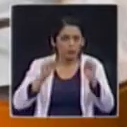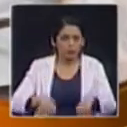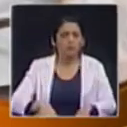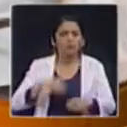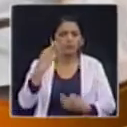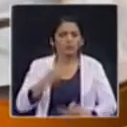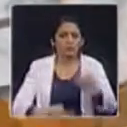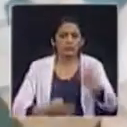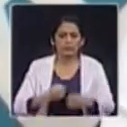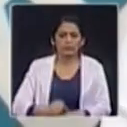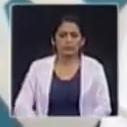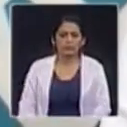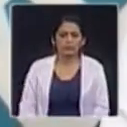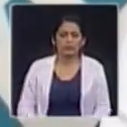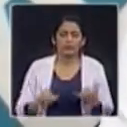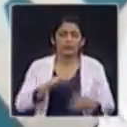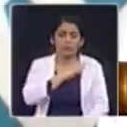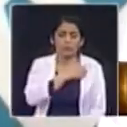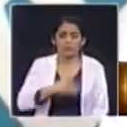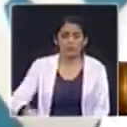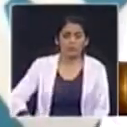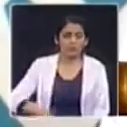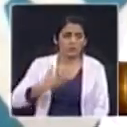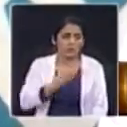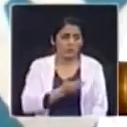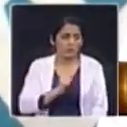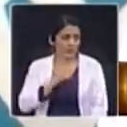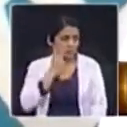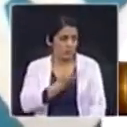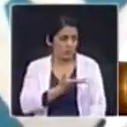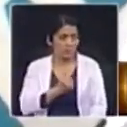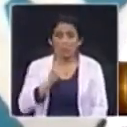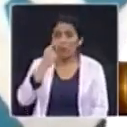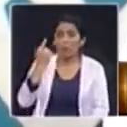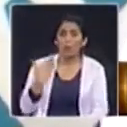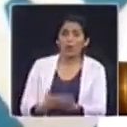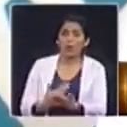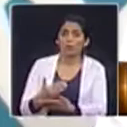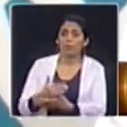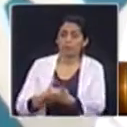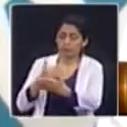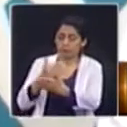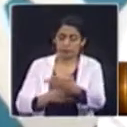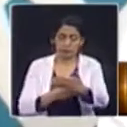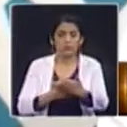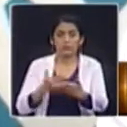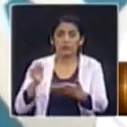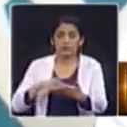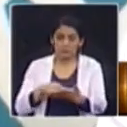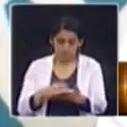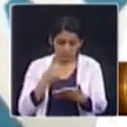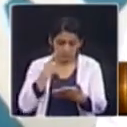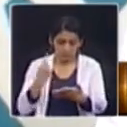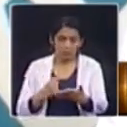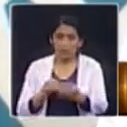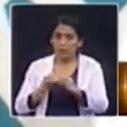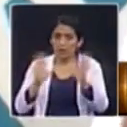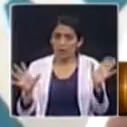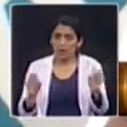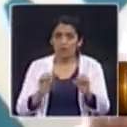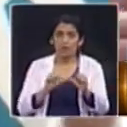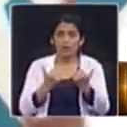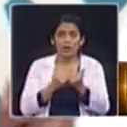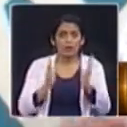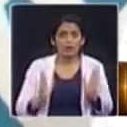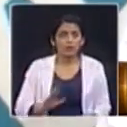Vicepresidente de la República. Yo creo que hay causales suficientes para que, enmarcado en la Constitución, los asambleístas